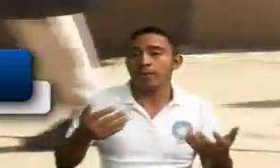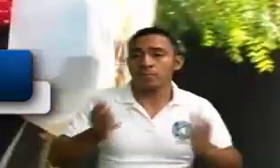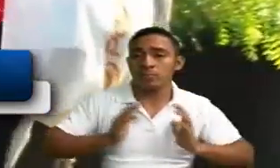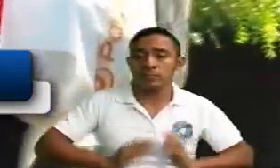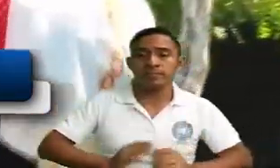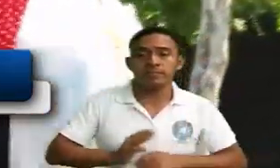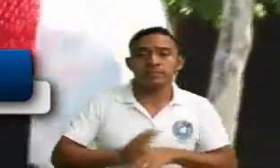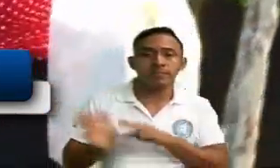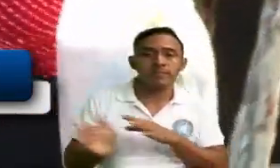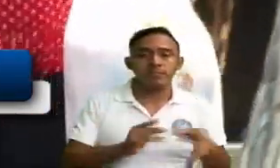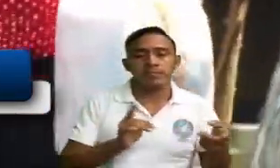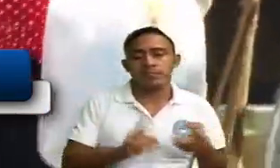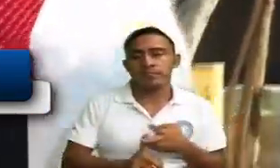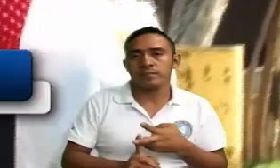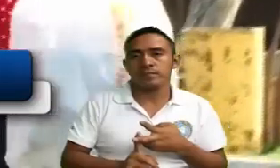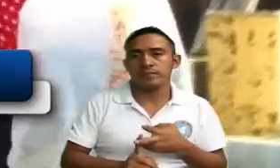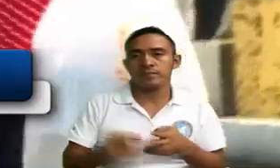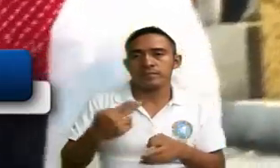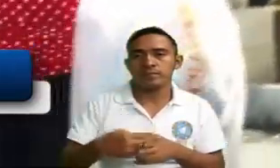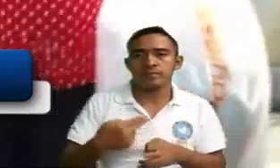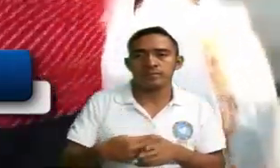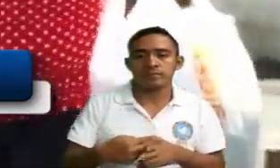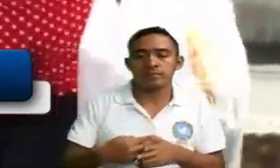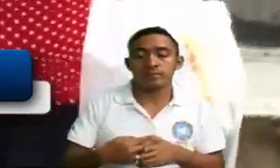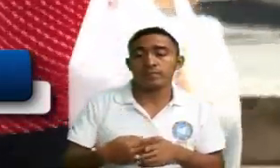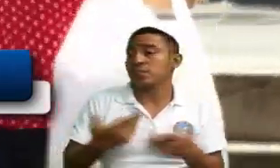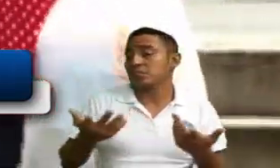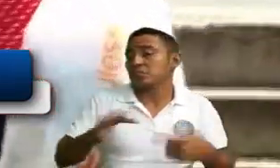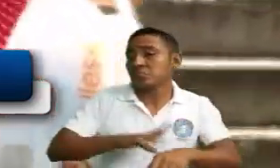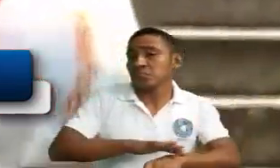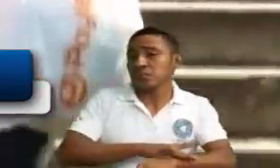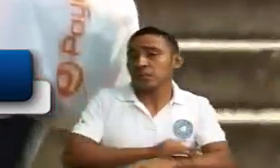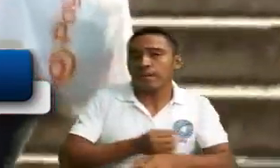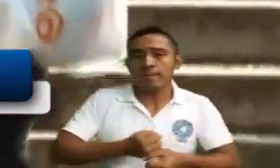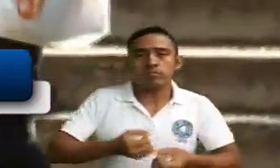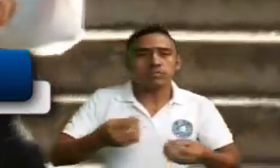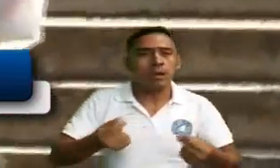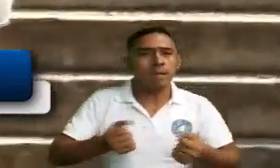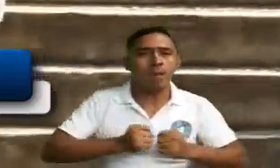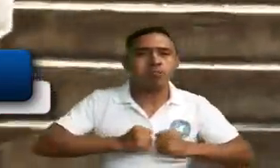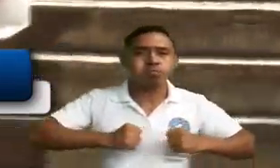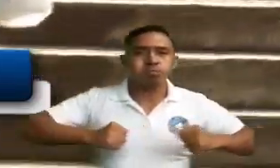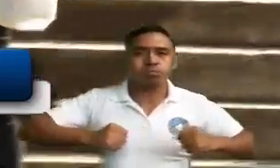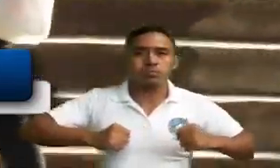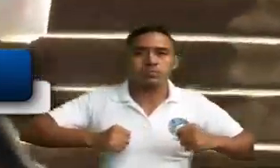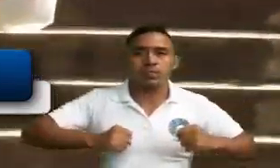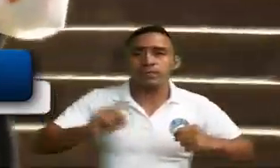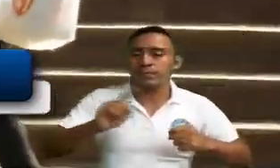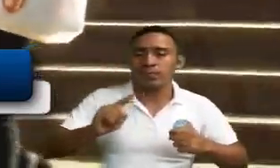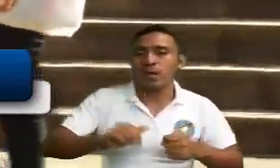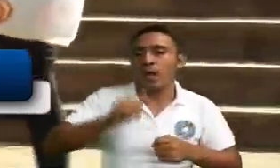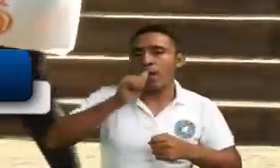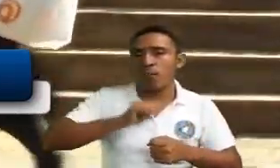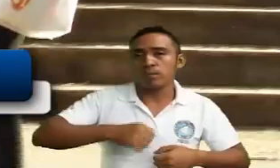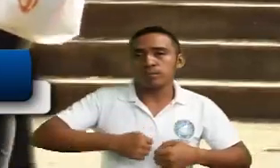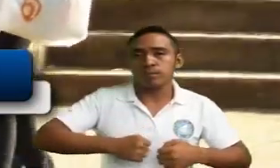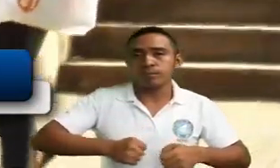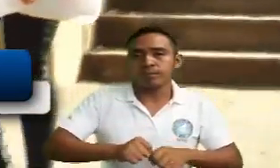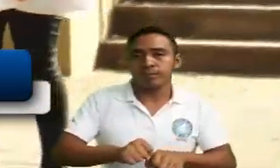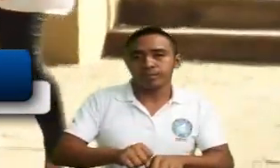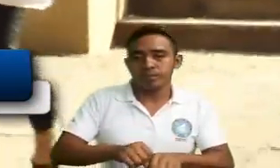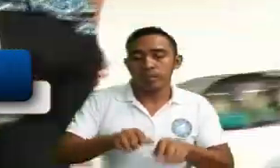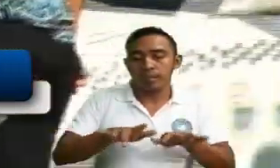otras pacientes que experimentan algo que de repente sienten que suben de peso, pero es porque retienen líquido, entonces los piecitos se